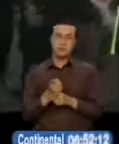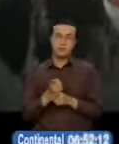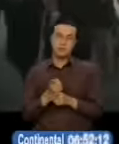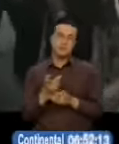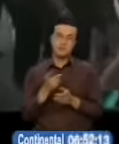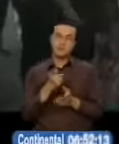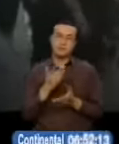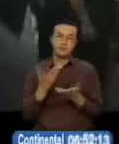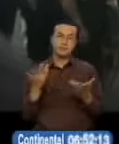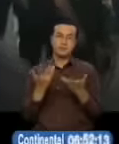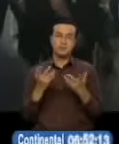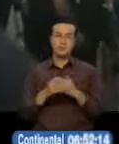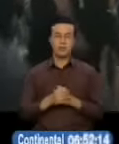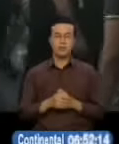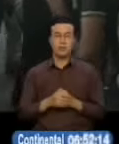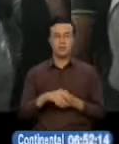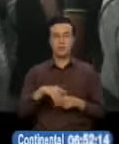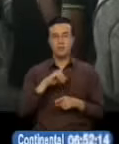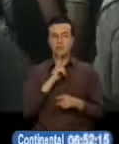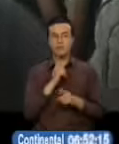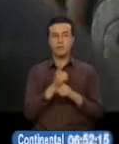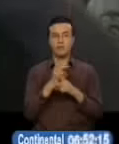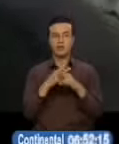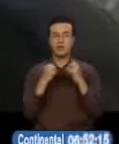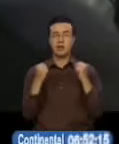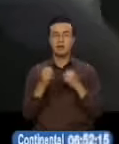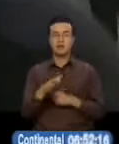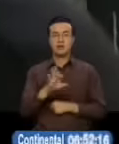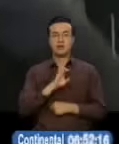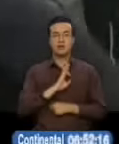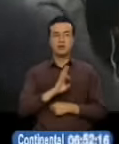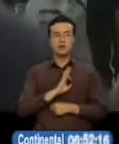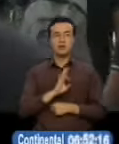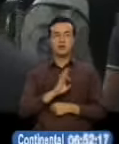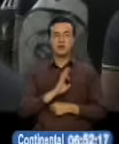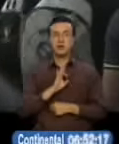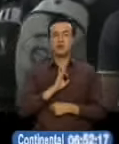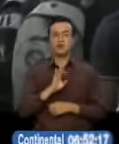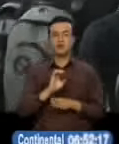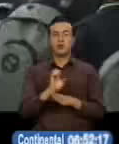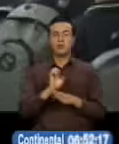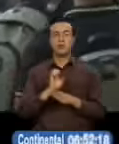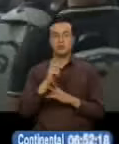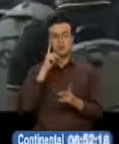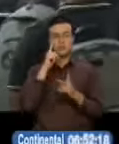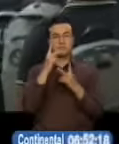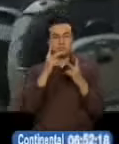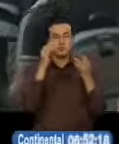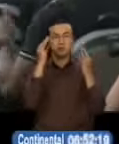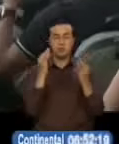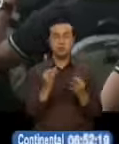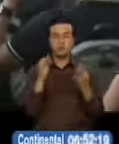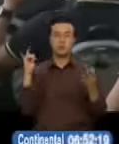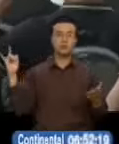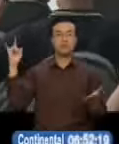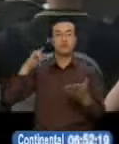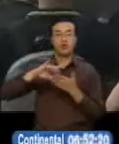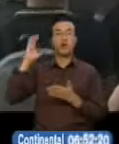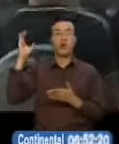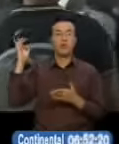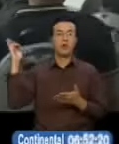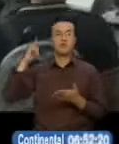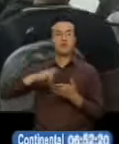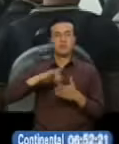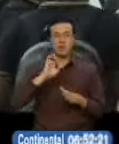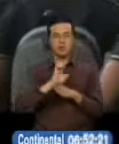menor el que guarda el ex entrenador de la Tricolor. Imágenes del momento del arribo entonces del